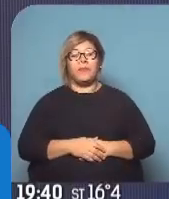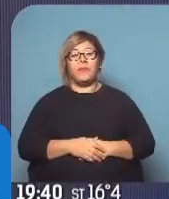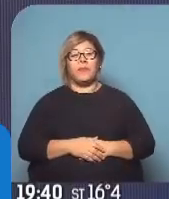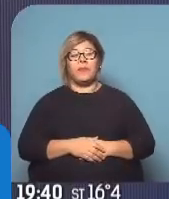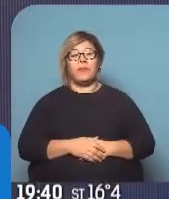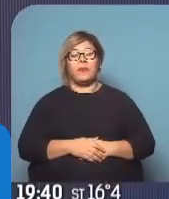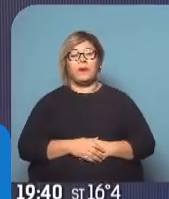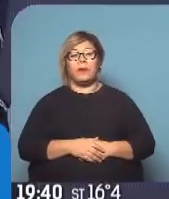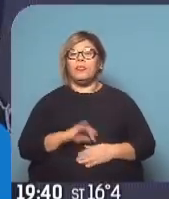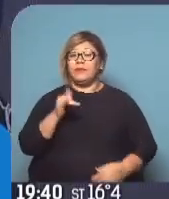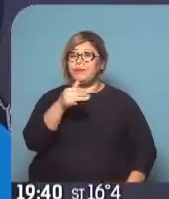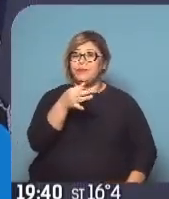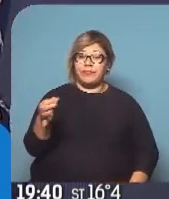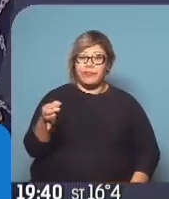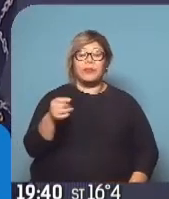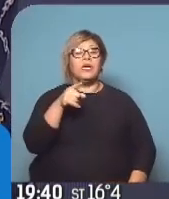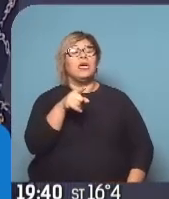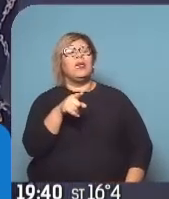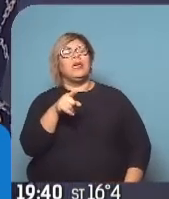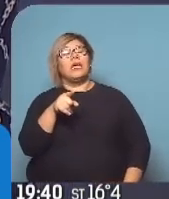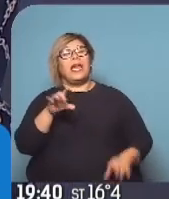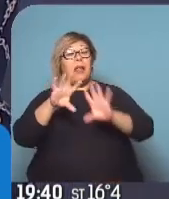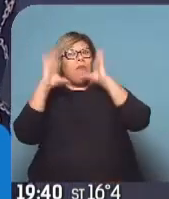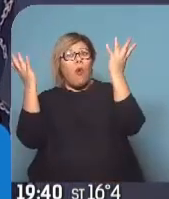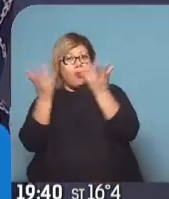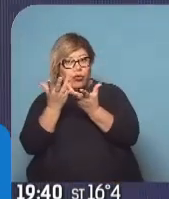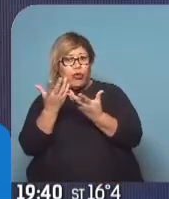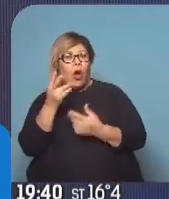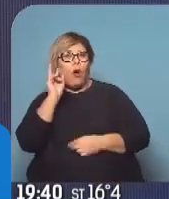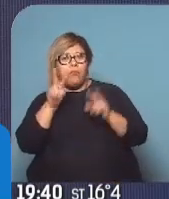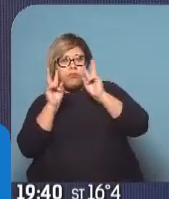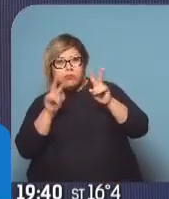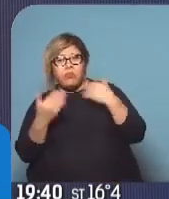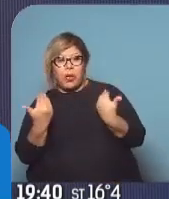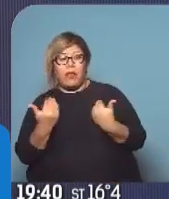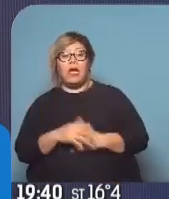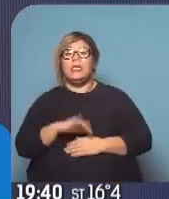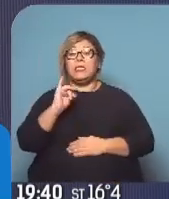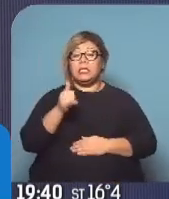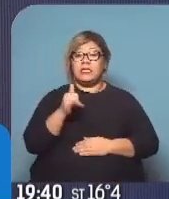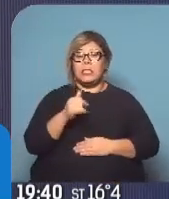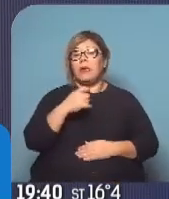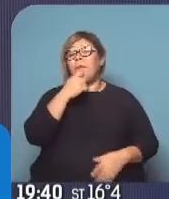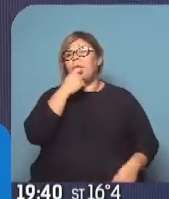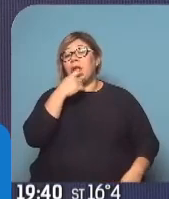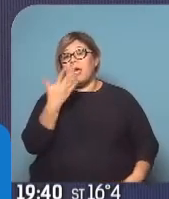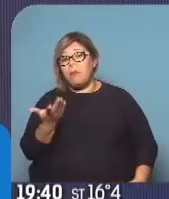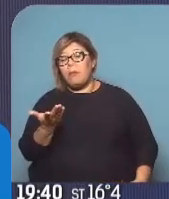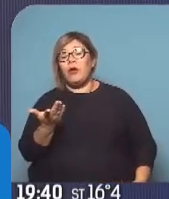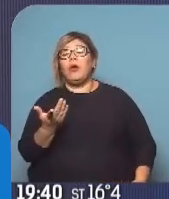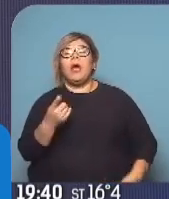en todo el mundo solamente localmente no no hoy también y el otro público el que no puede acceder a nuevas plataformas